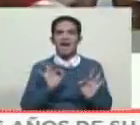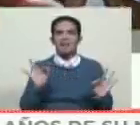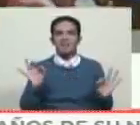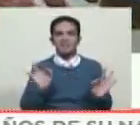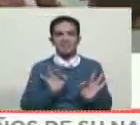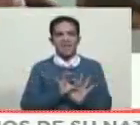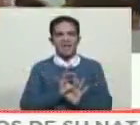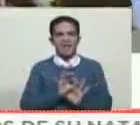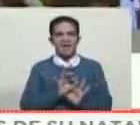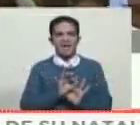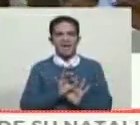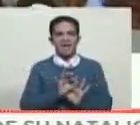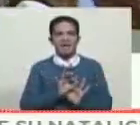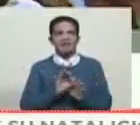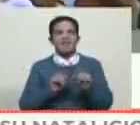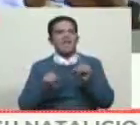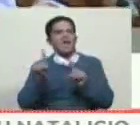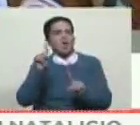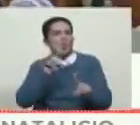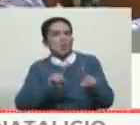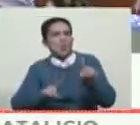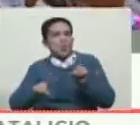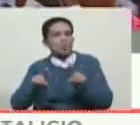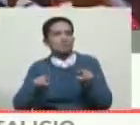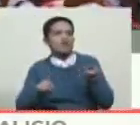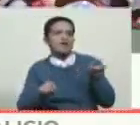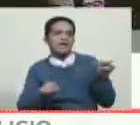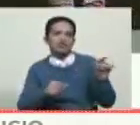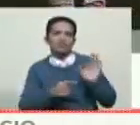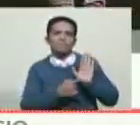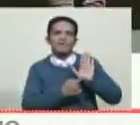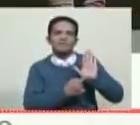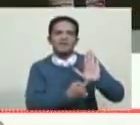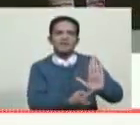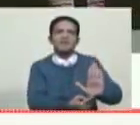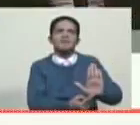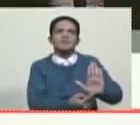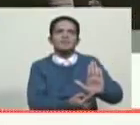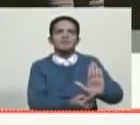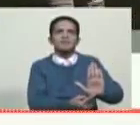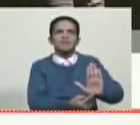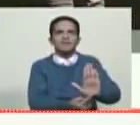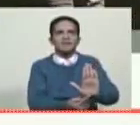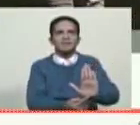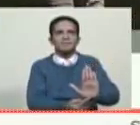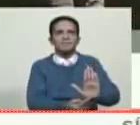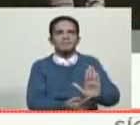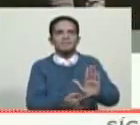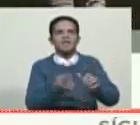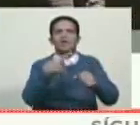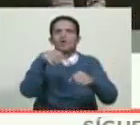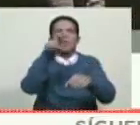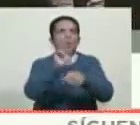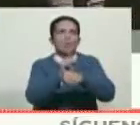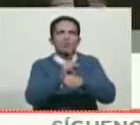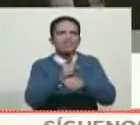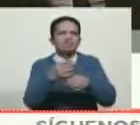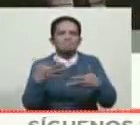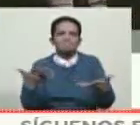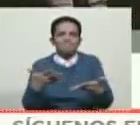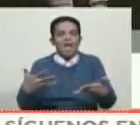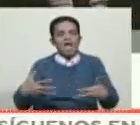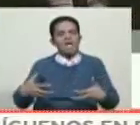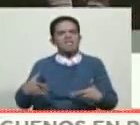sola excusa que ellos puedan presentar. Lo único que quieren es las riquezas de